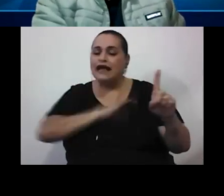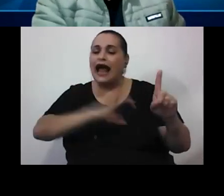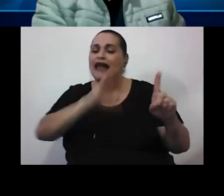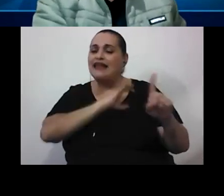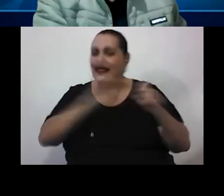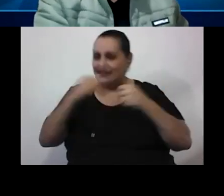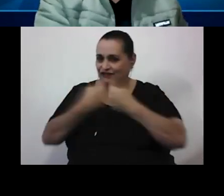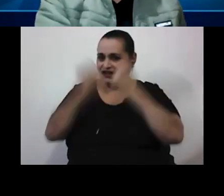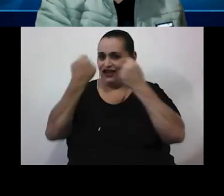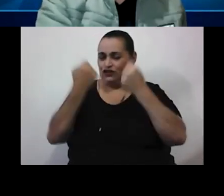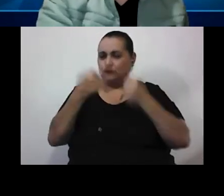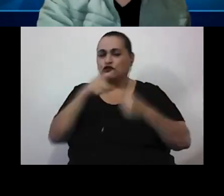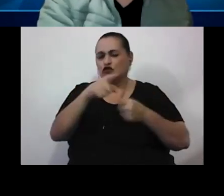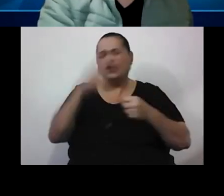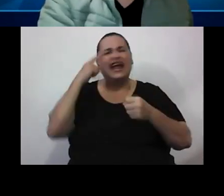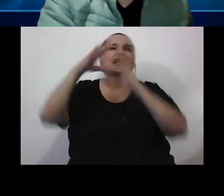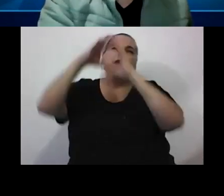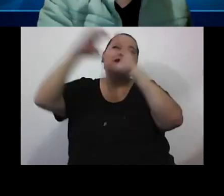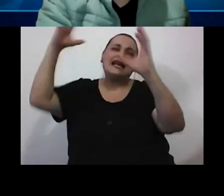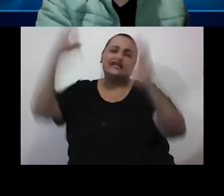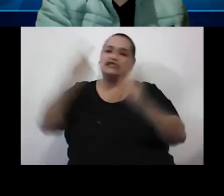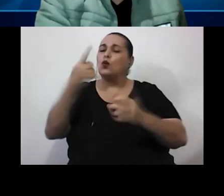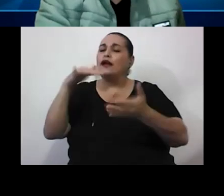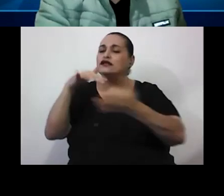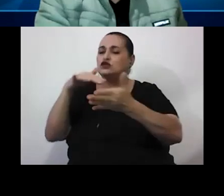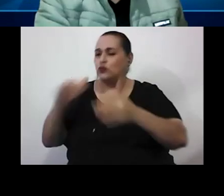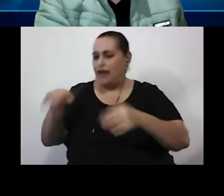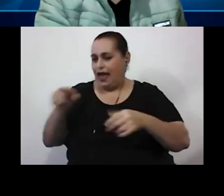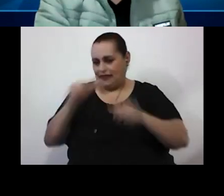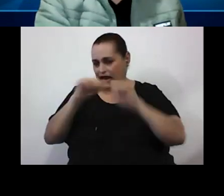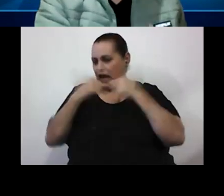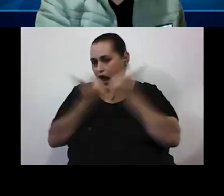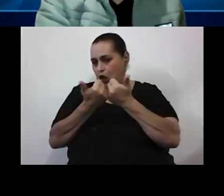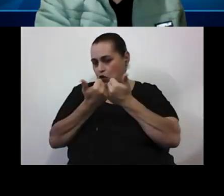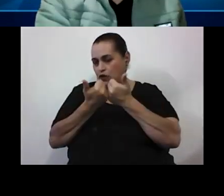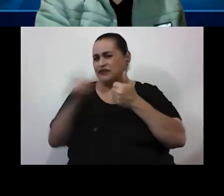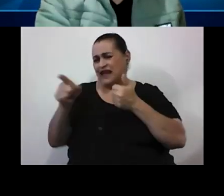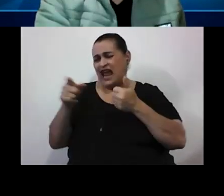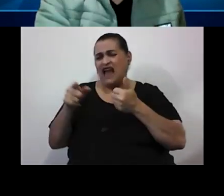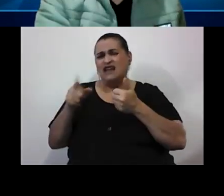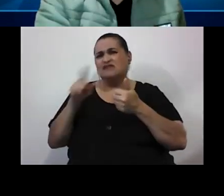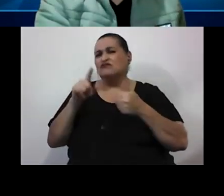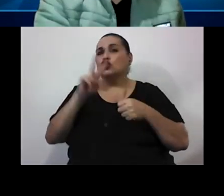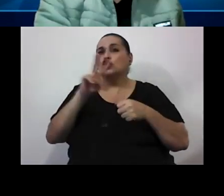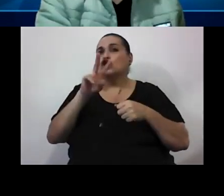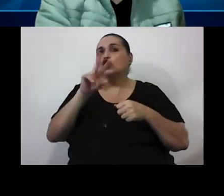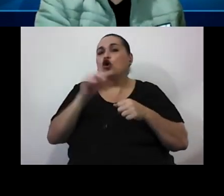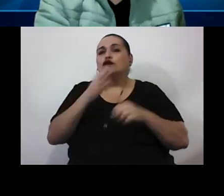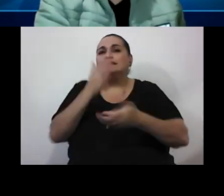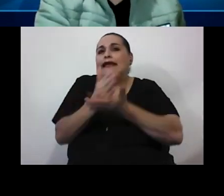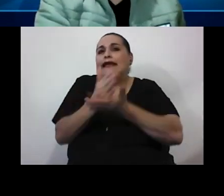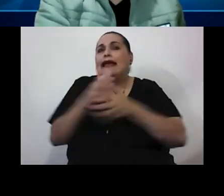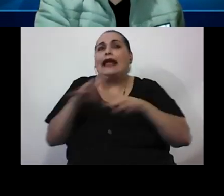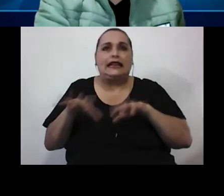imagine esto, es un día habitual en el aula y una alumna o un alumno muestra inquietud, se distrae